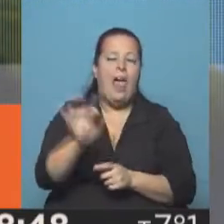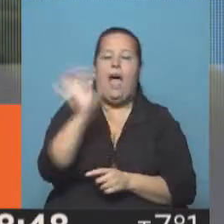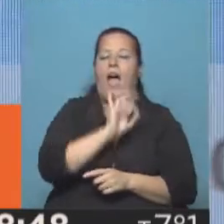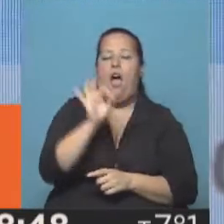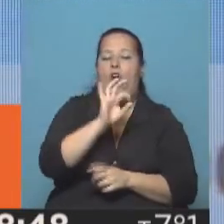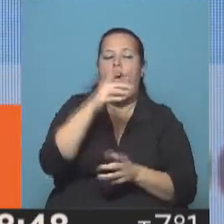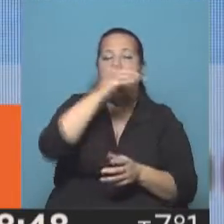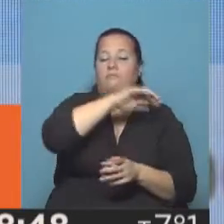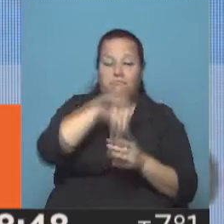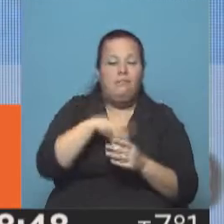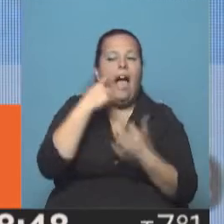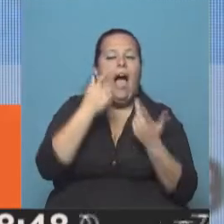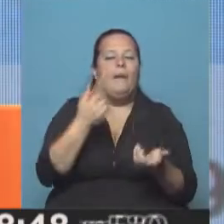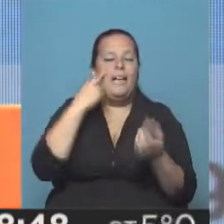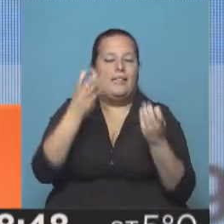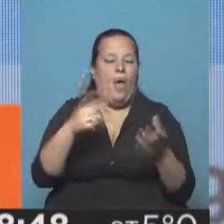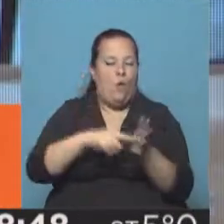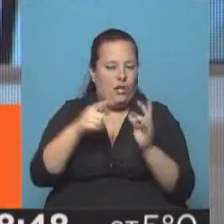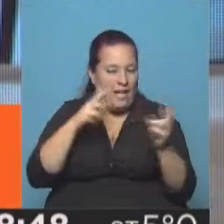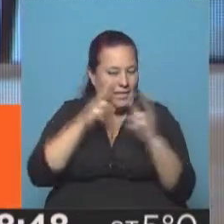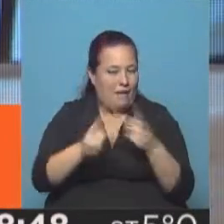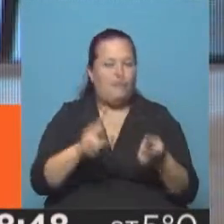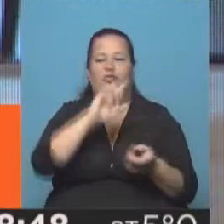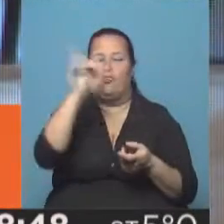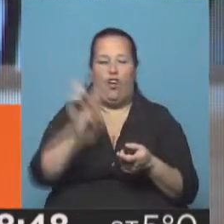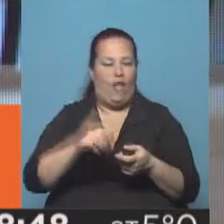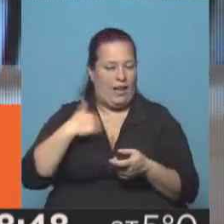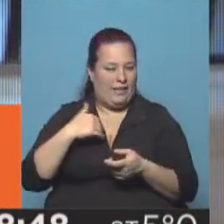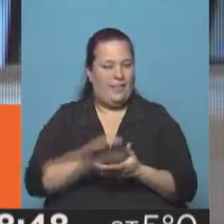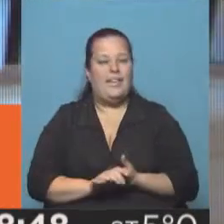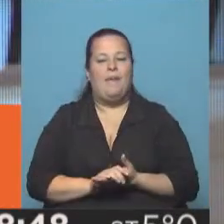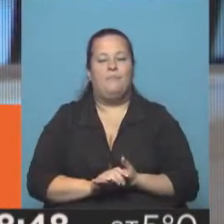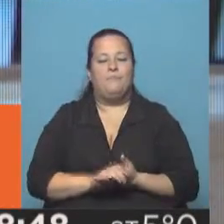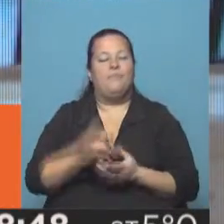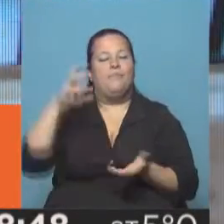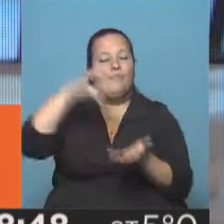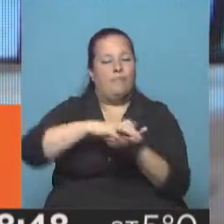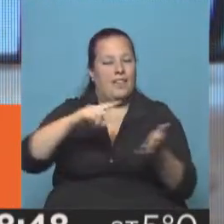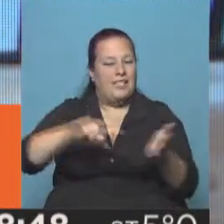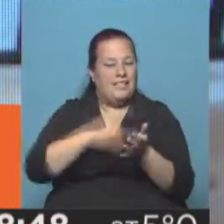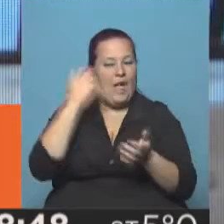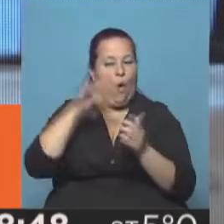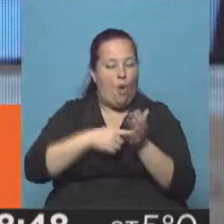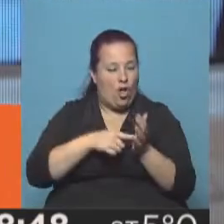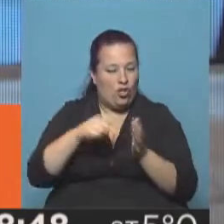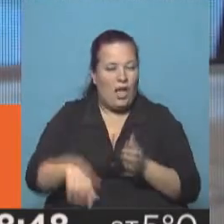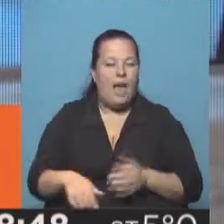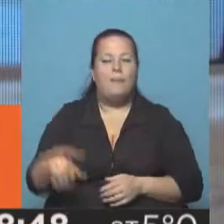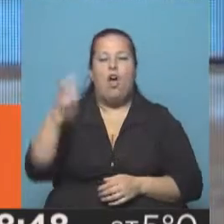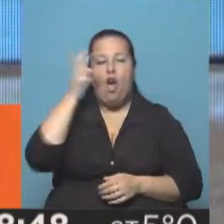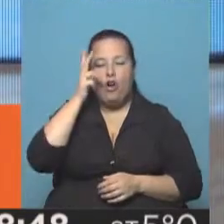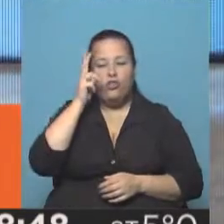intervendrá y lo veremos en buenos aires también en el resto del país o sea con una sede central en buenos aires pero con